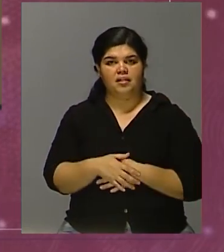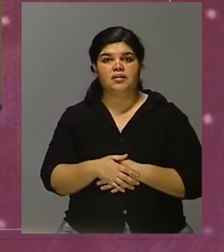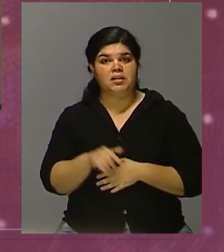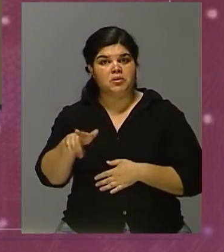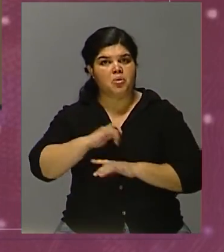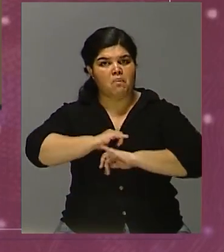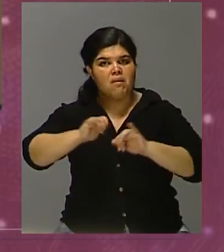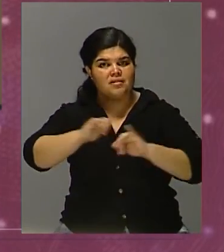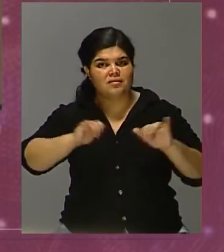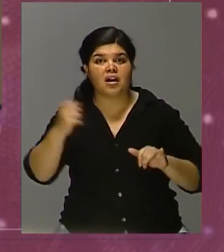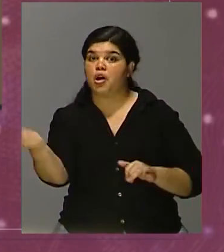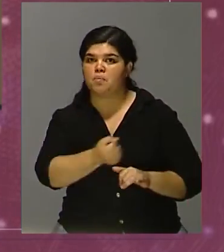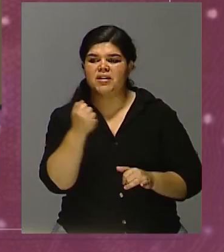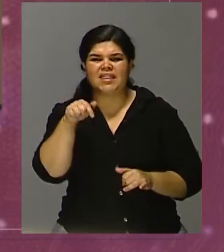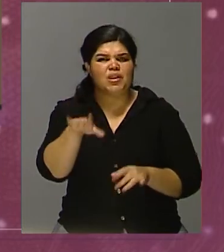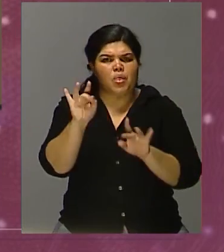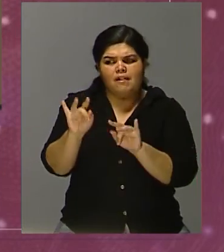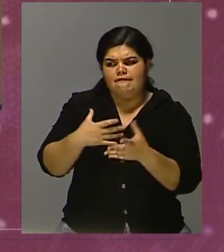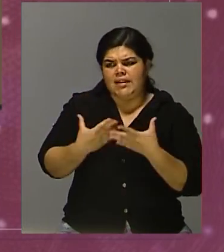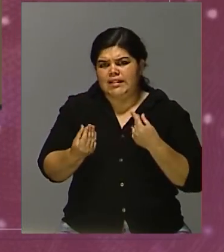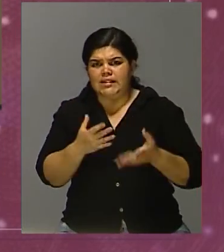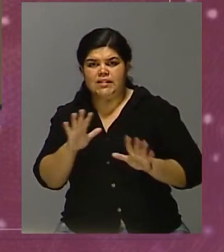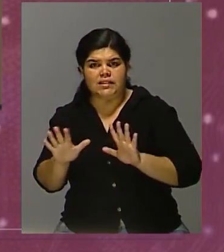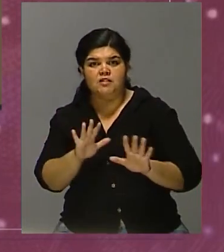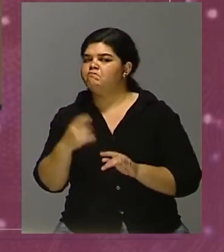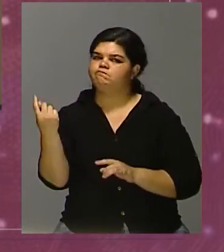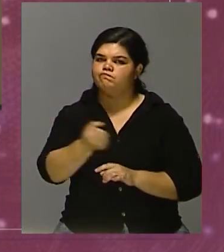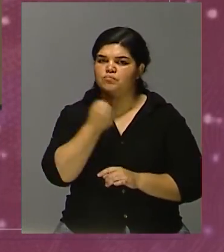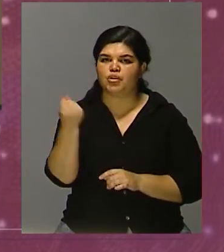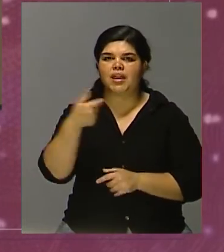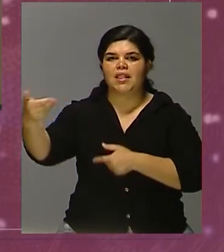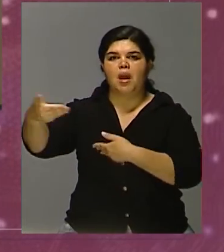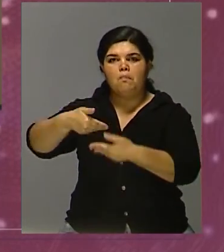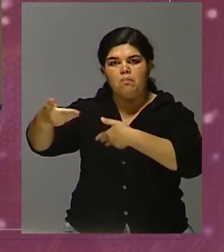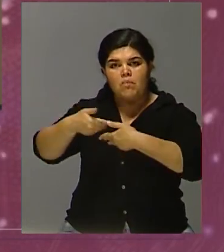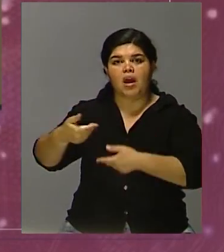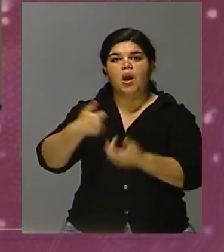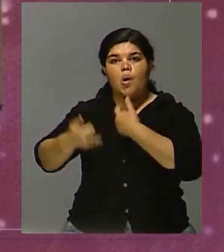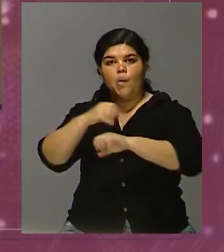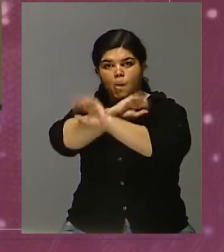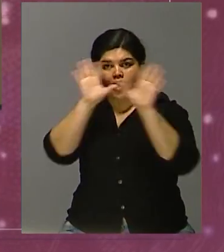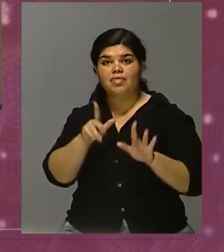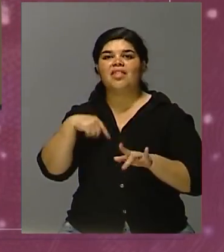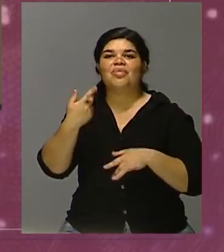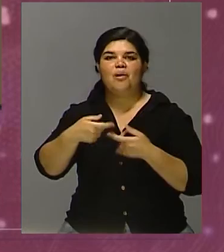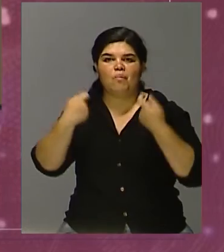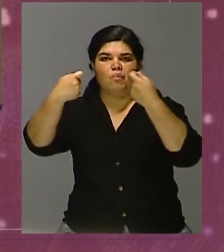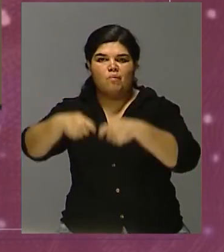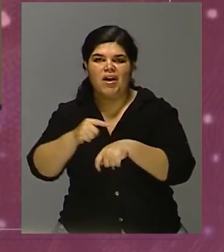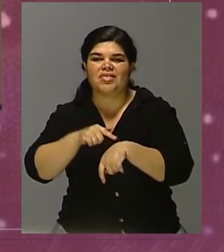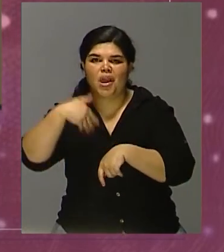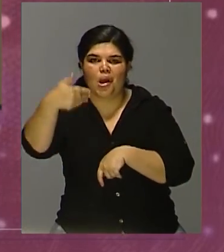el mensaje en definitiva, que no es tan difícil, sino que si nos asesoramos bien vamos a poder invertir a largo plazo, también eso lo tenemos que tener en